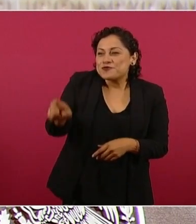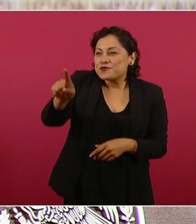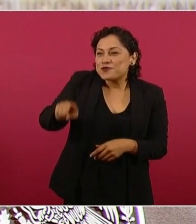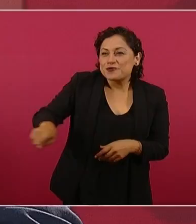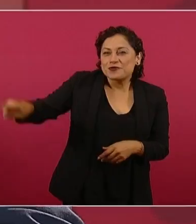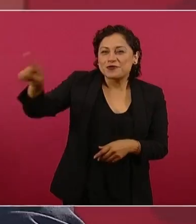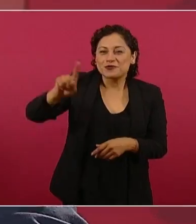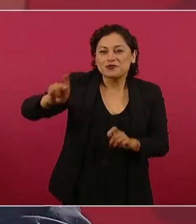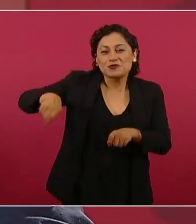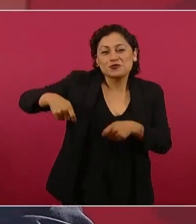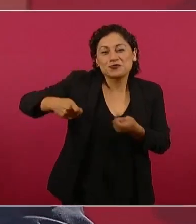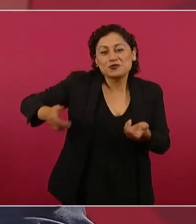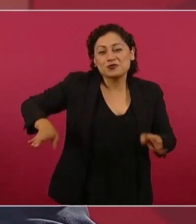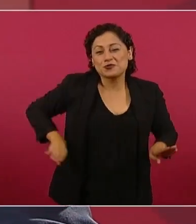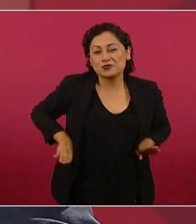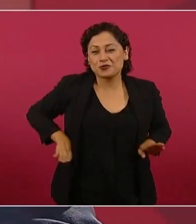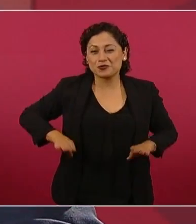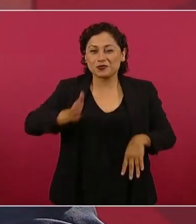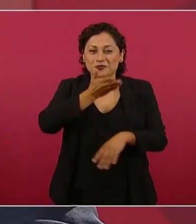Yo